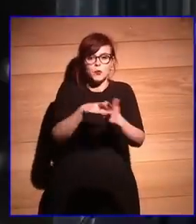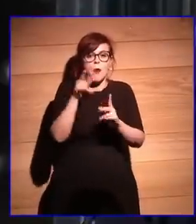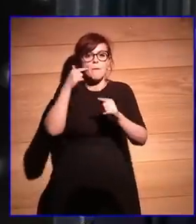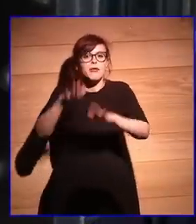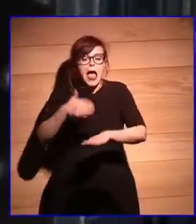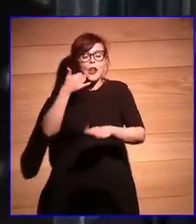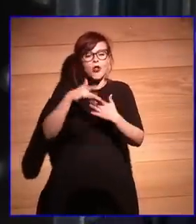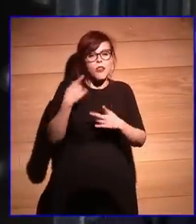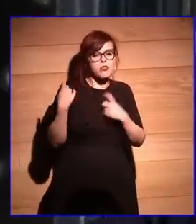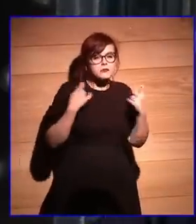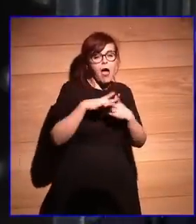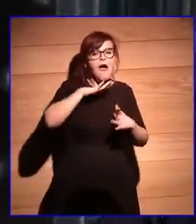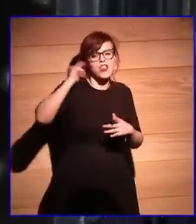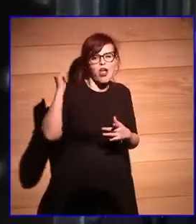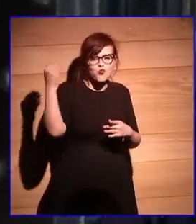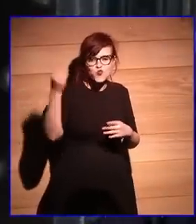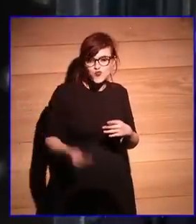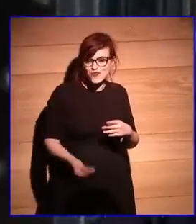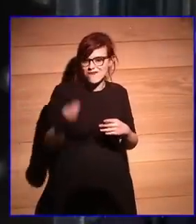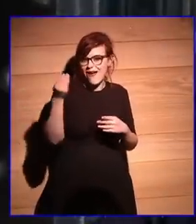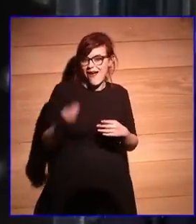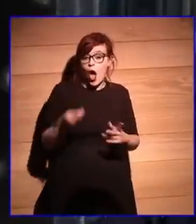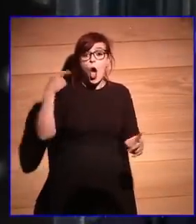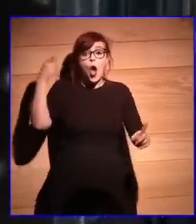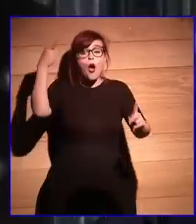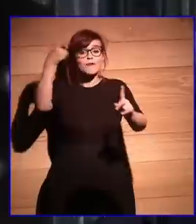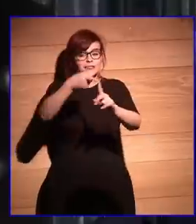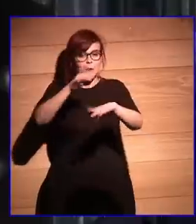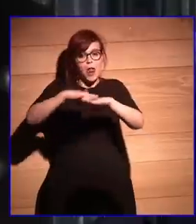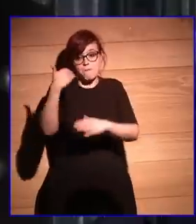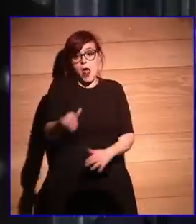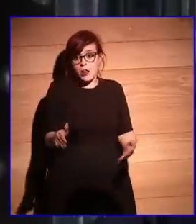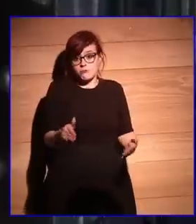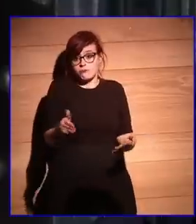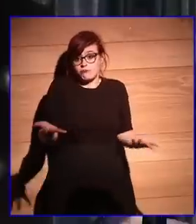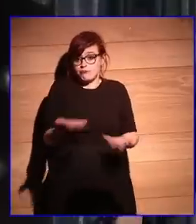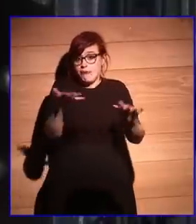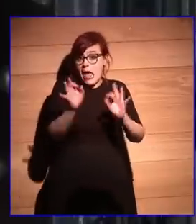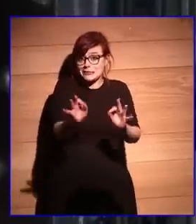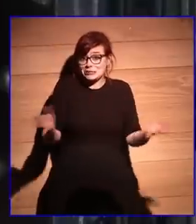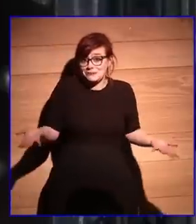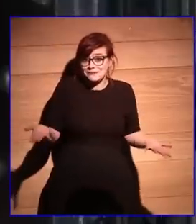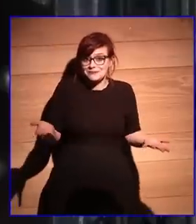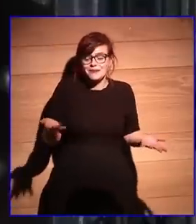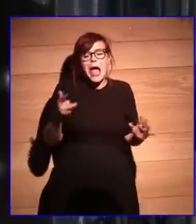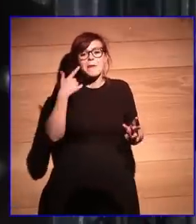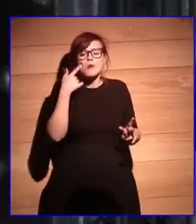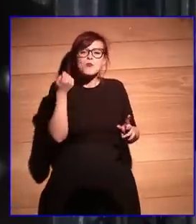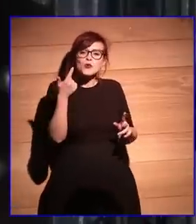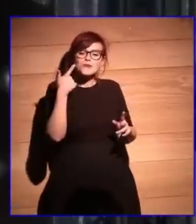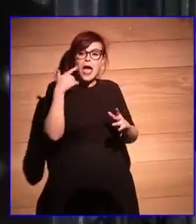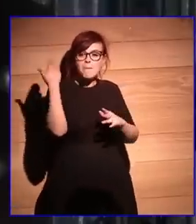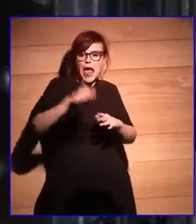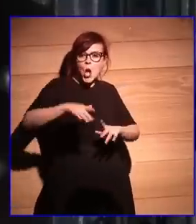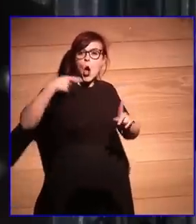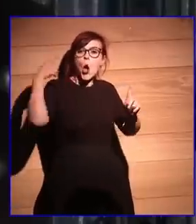con unas grandes habilidades para... el mal. Bueno, sobre todo para poner en peligro